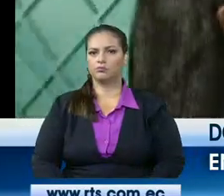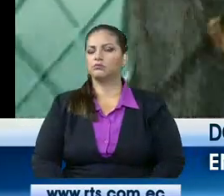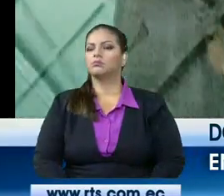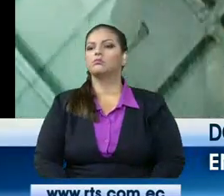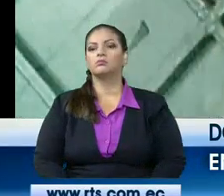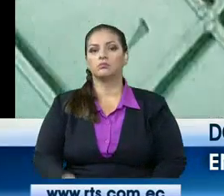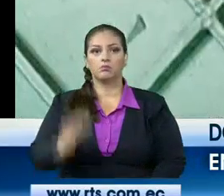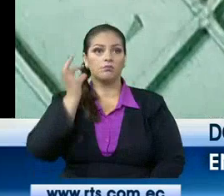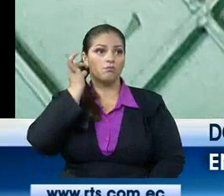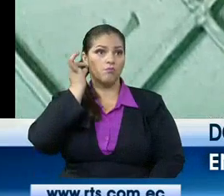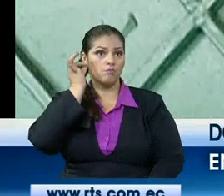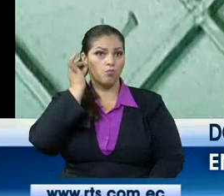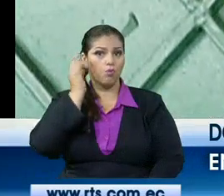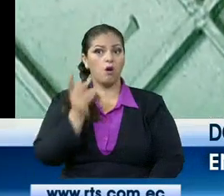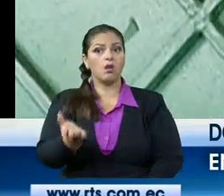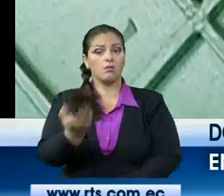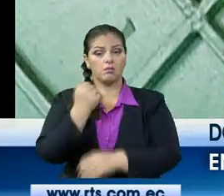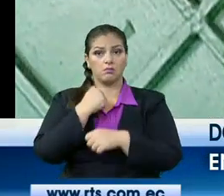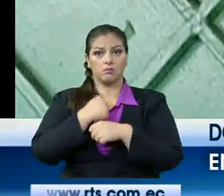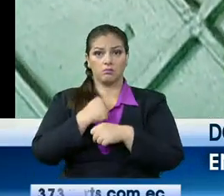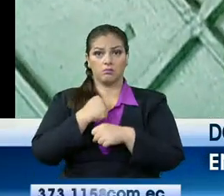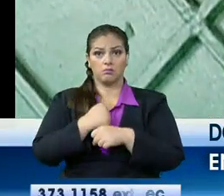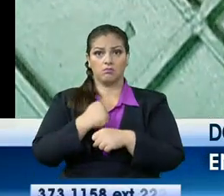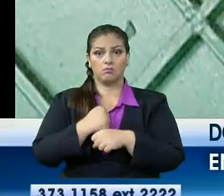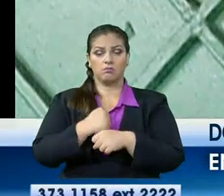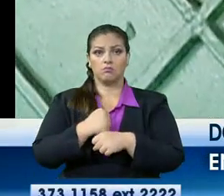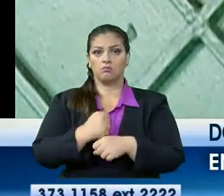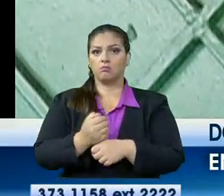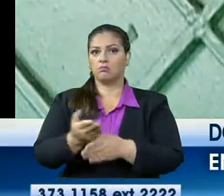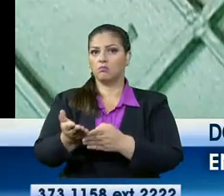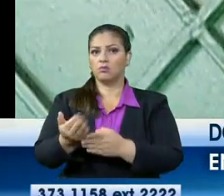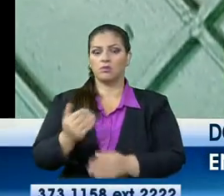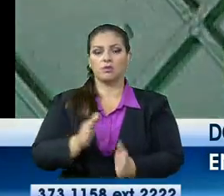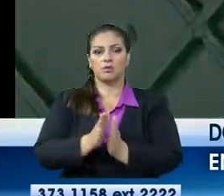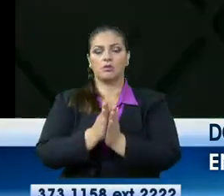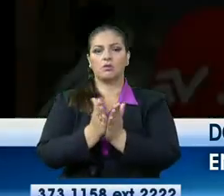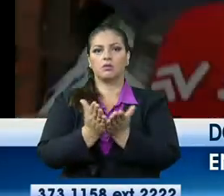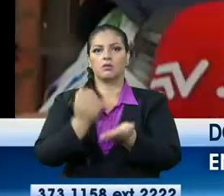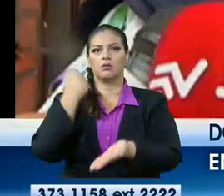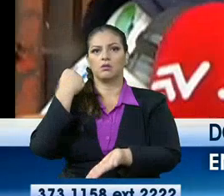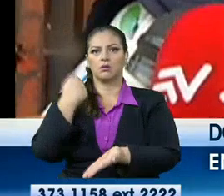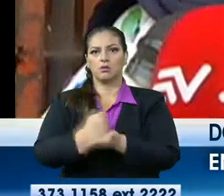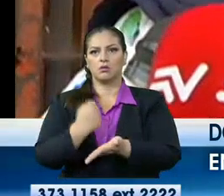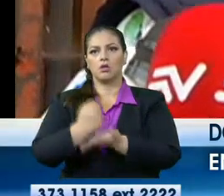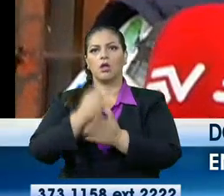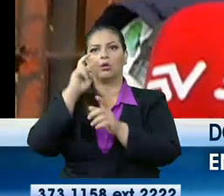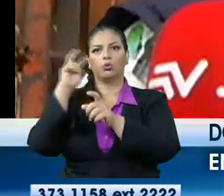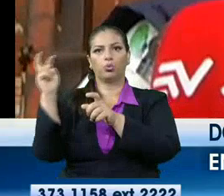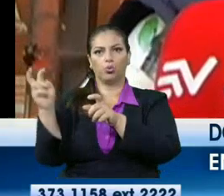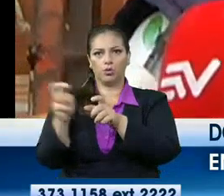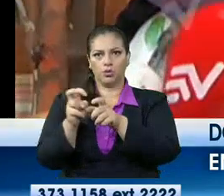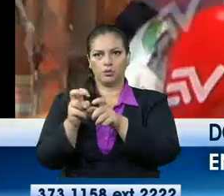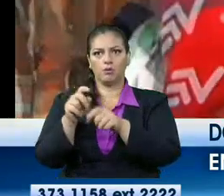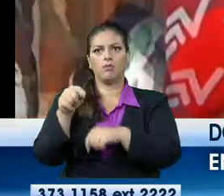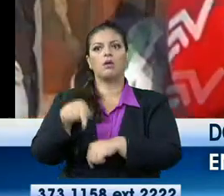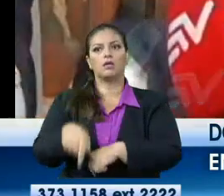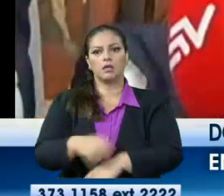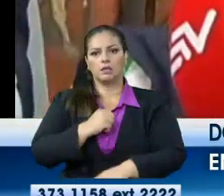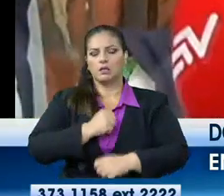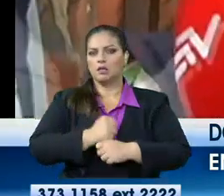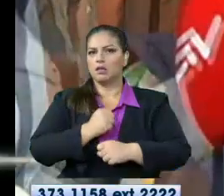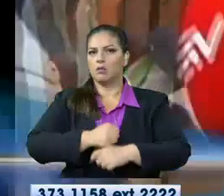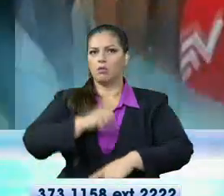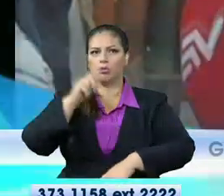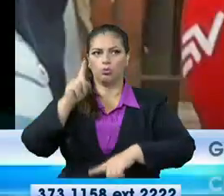para clausurarles a ellos. Quiere decir que ellas tienen pasaporte para ser turistas, pero no tienen para poder trabajar. También se clausuró